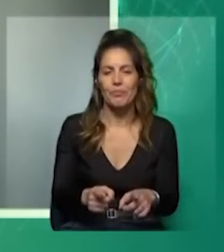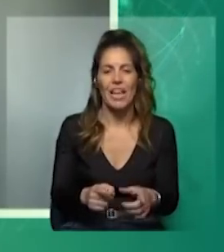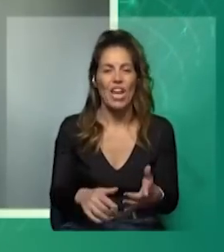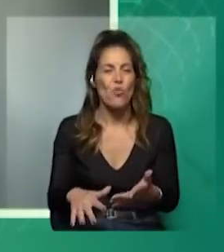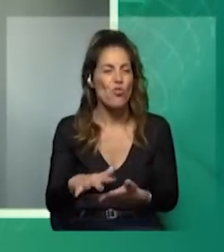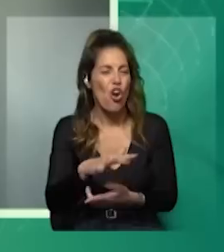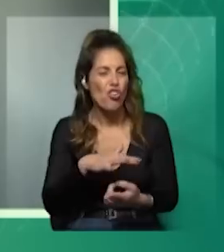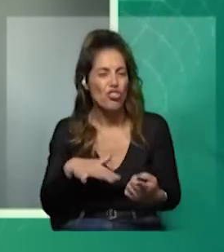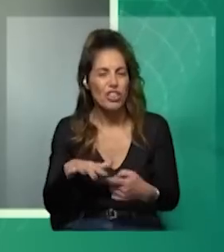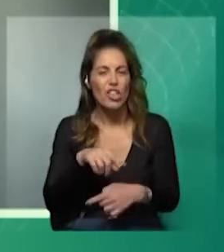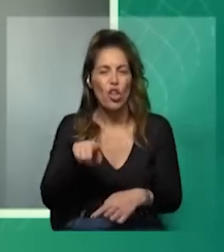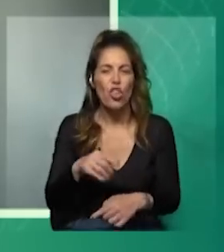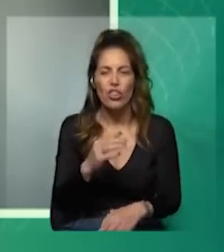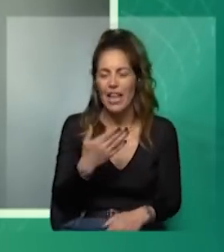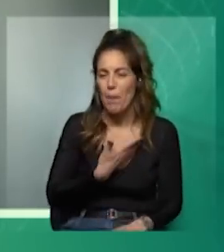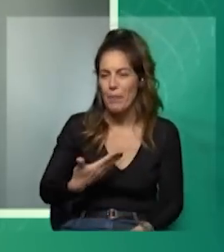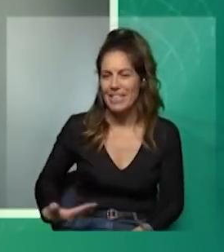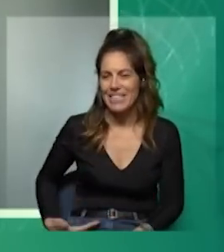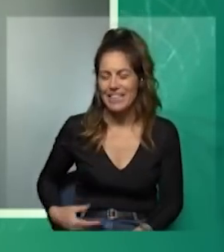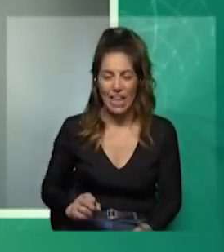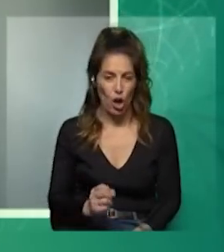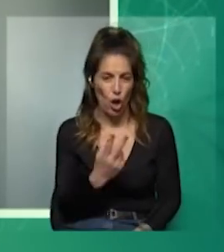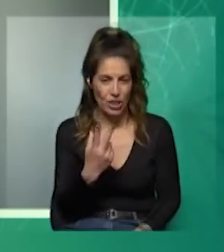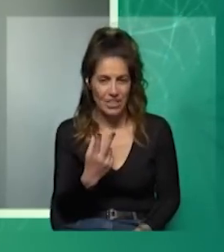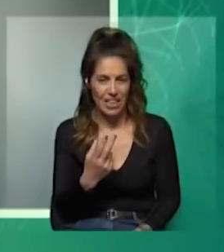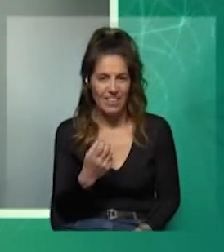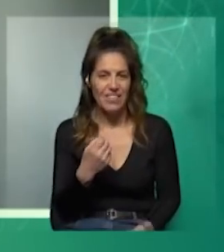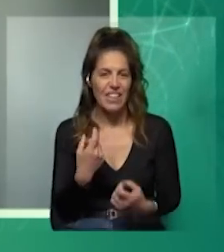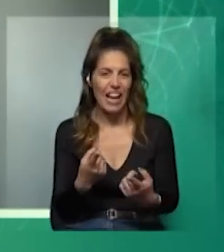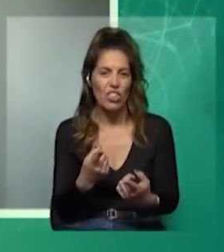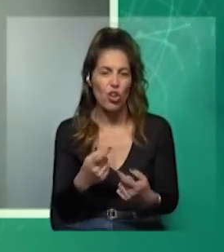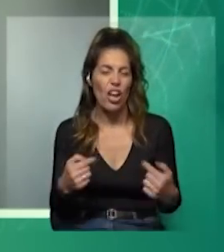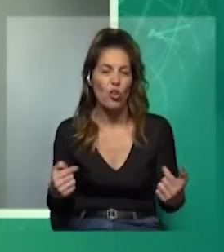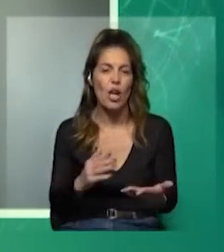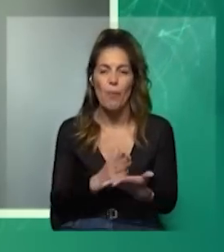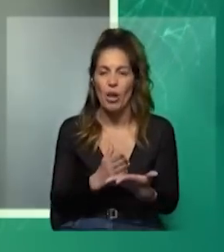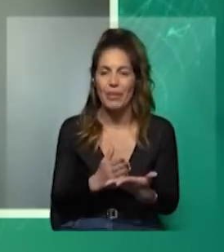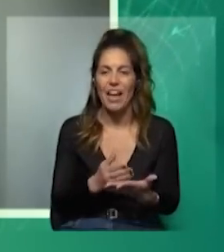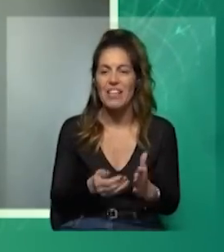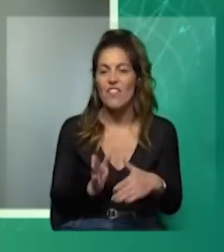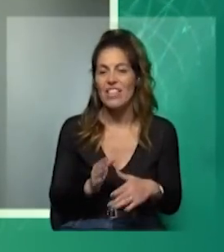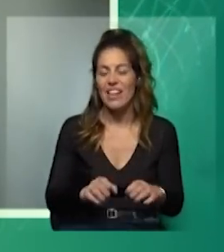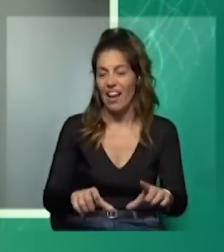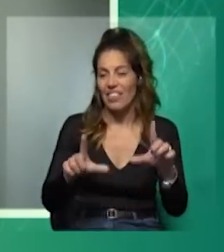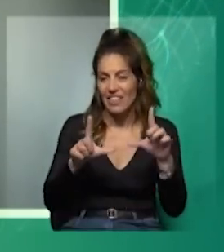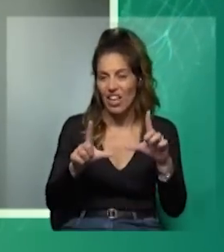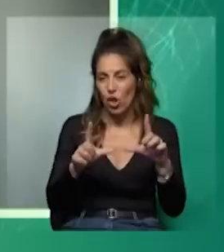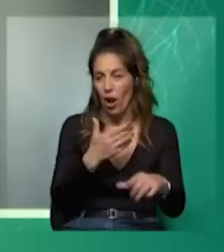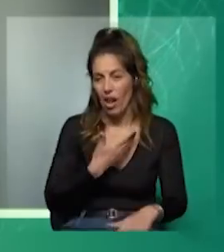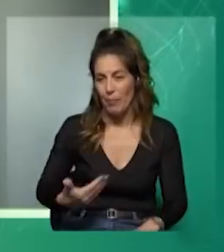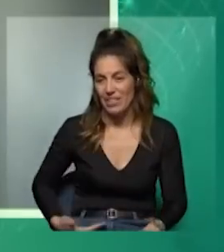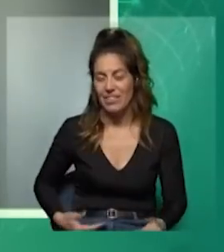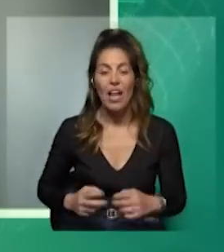contexto donde el presidente del codicen dejando las cosas por la mitad se va a serc candidato tenemos una